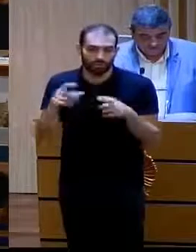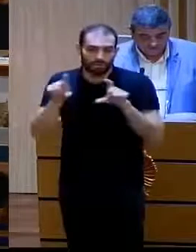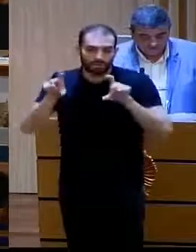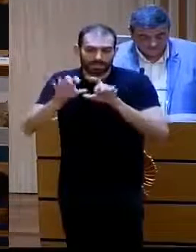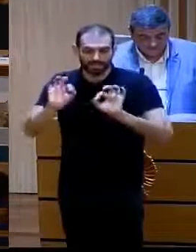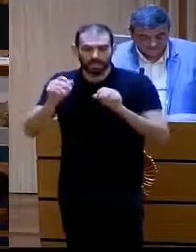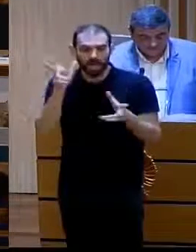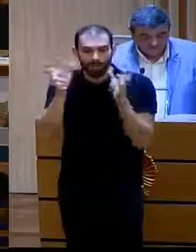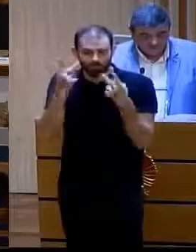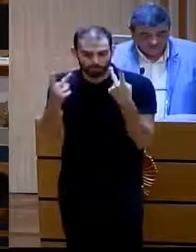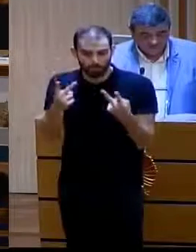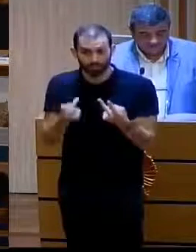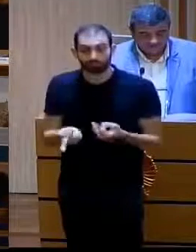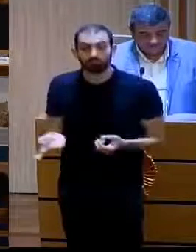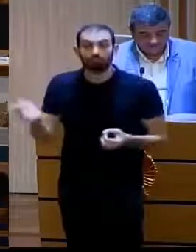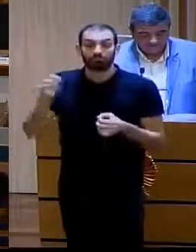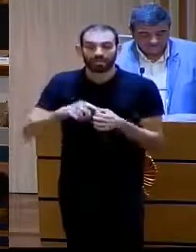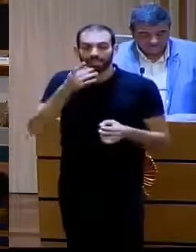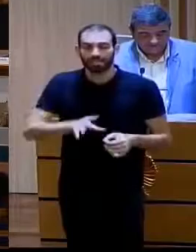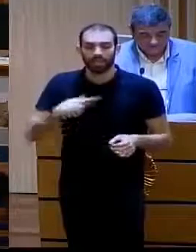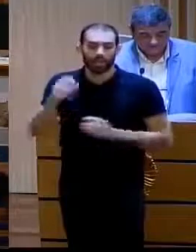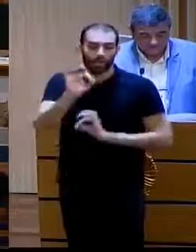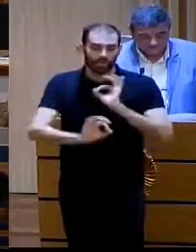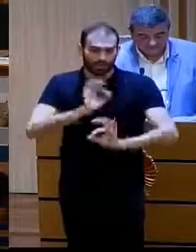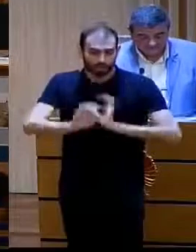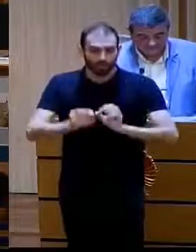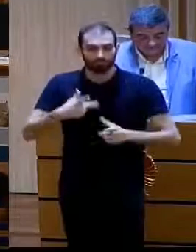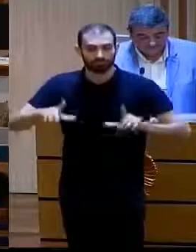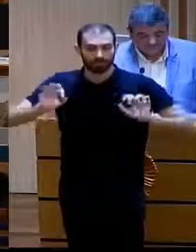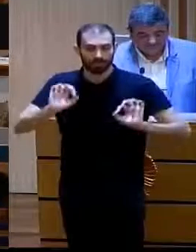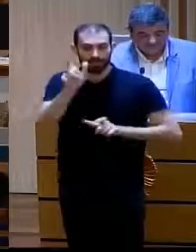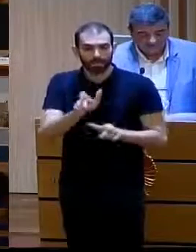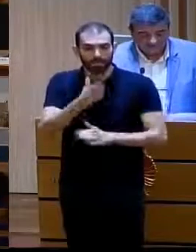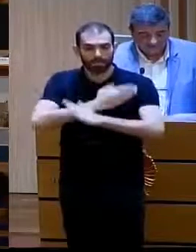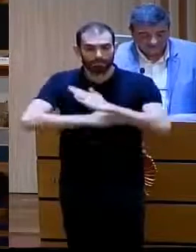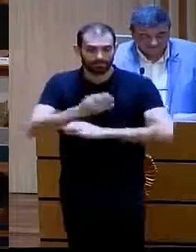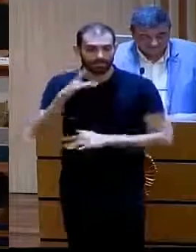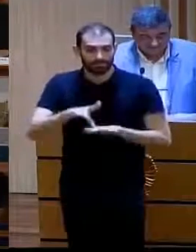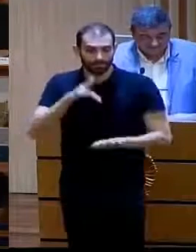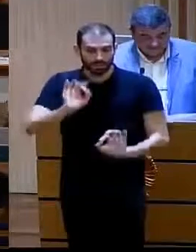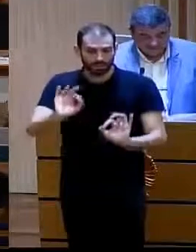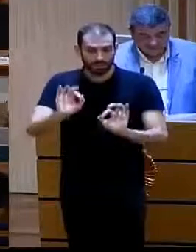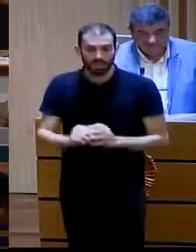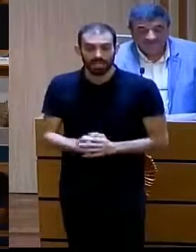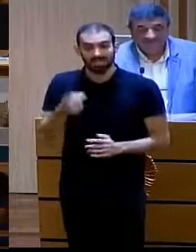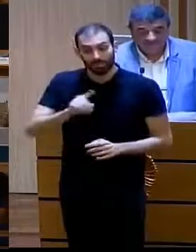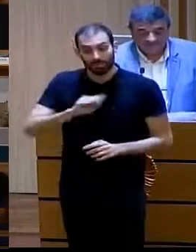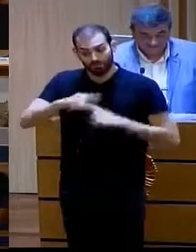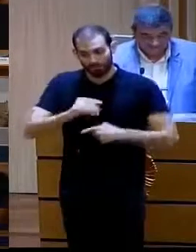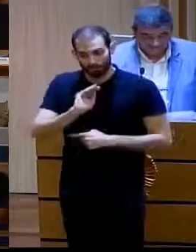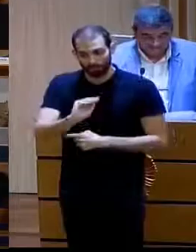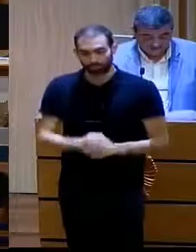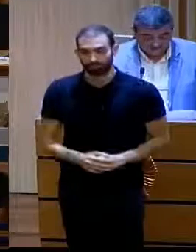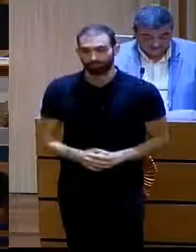las organizaciones representativas de personas con discapacidad sensorial y sus familias. En Madrid, 29